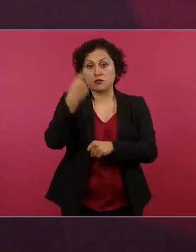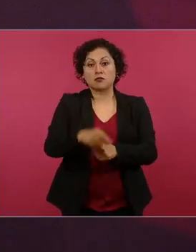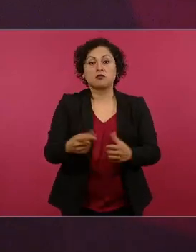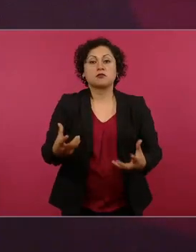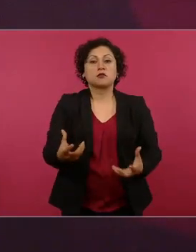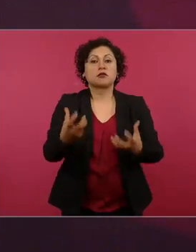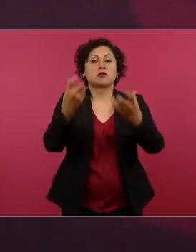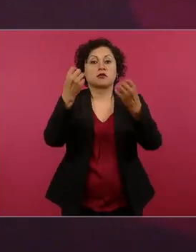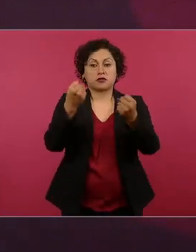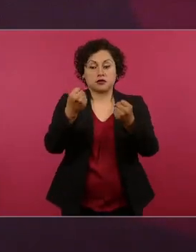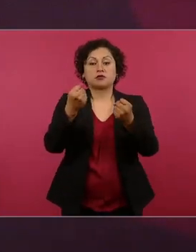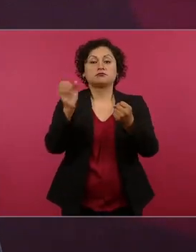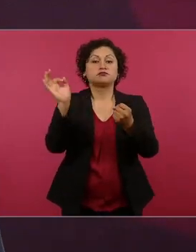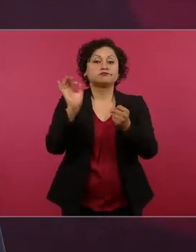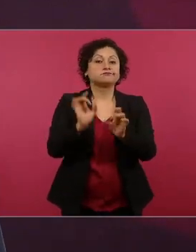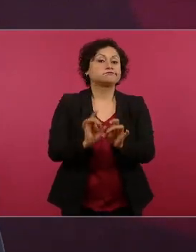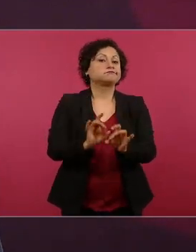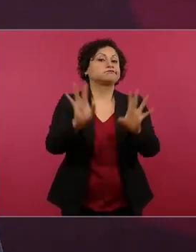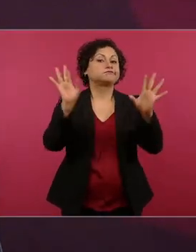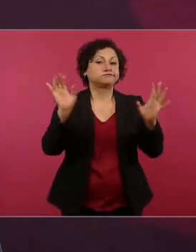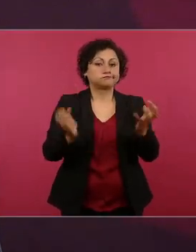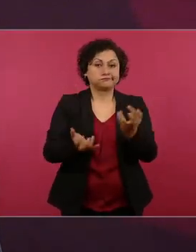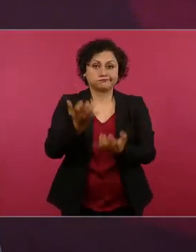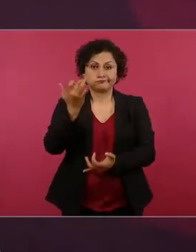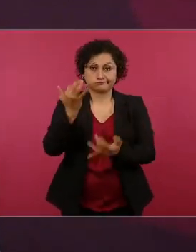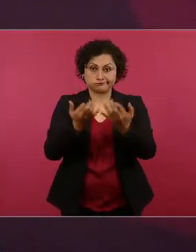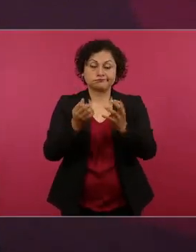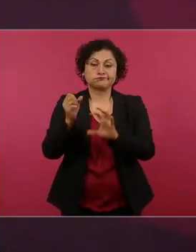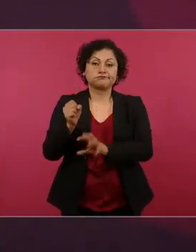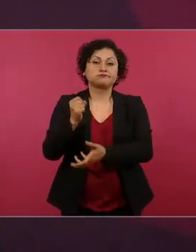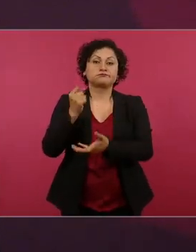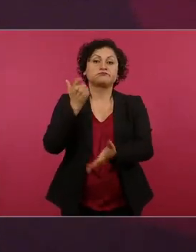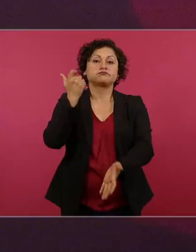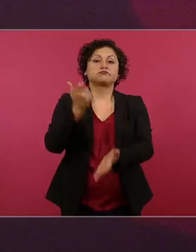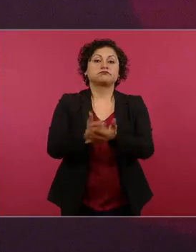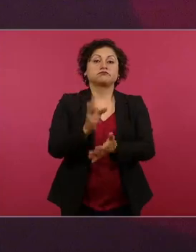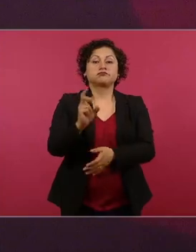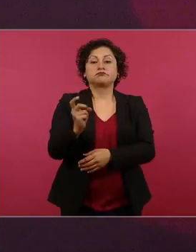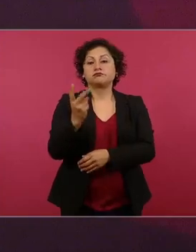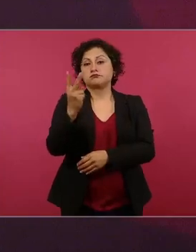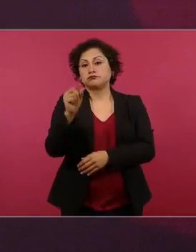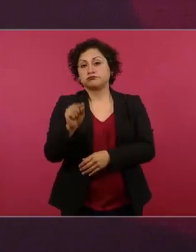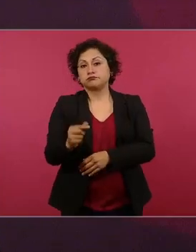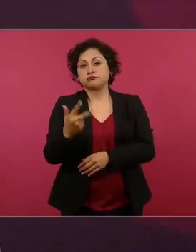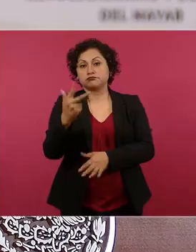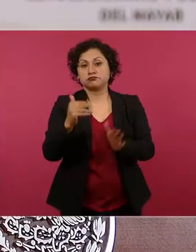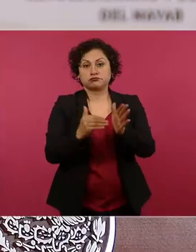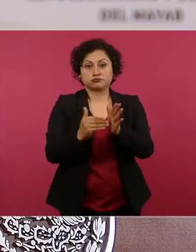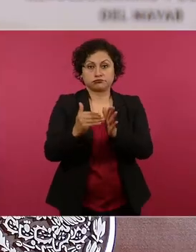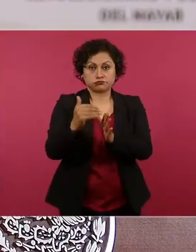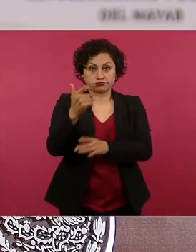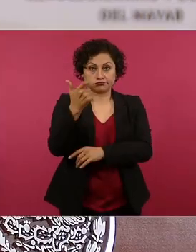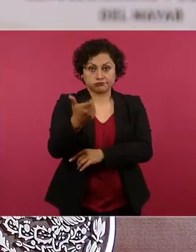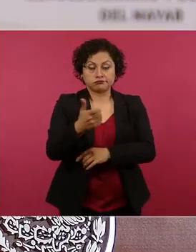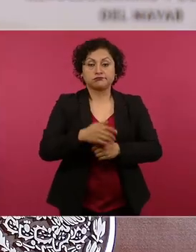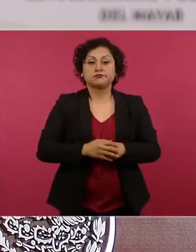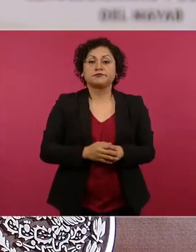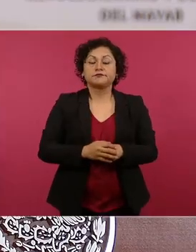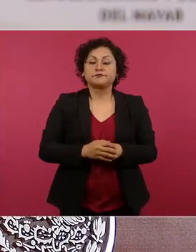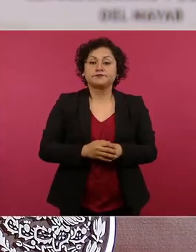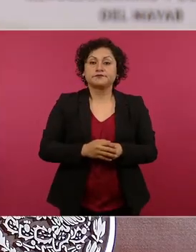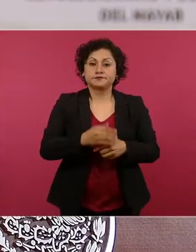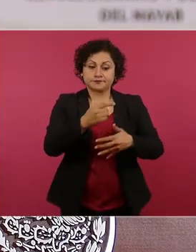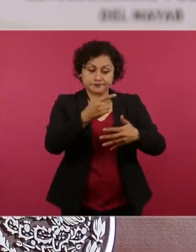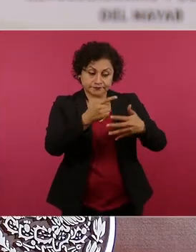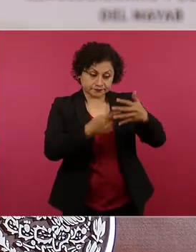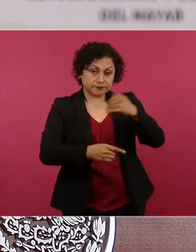salvamento y extinción de incendios, con una inversión de 32.8 millones de pesos. Por último,